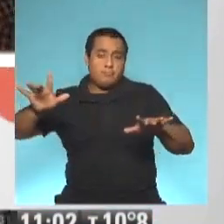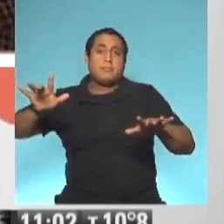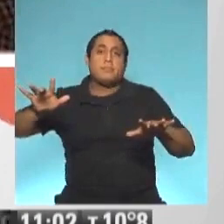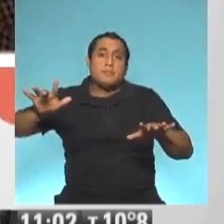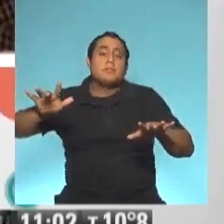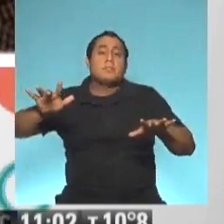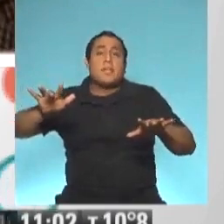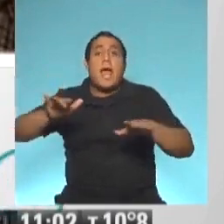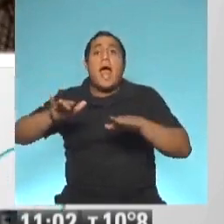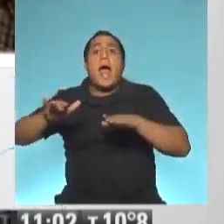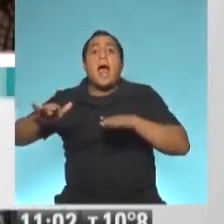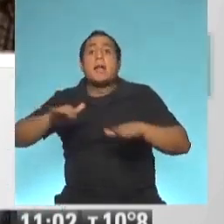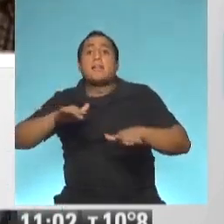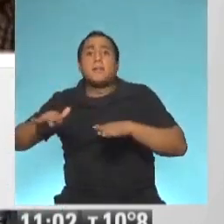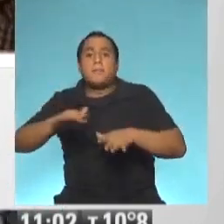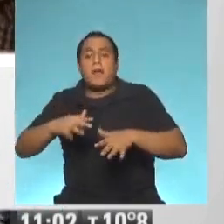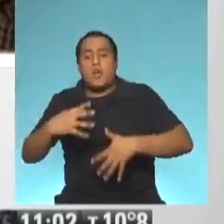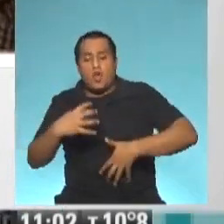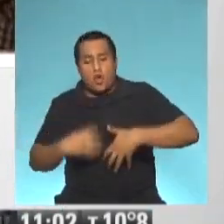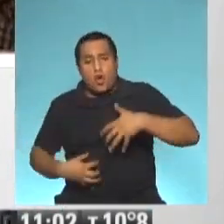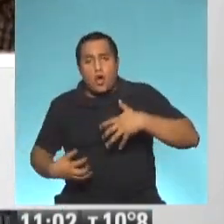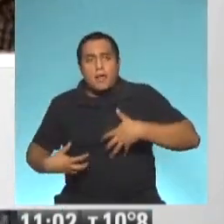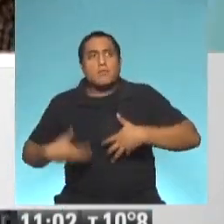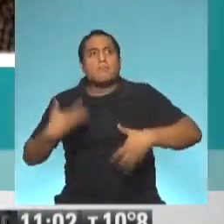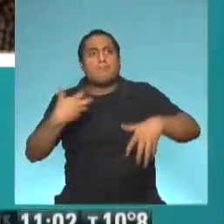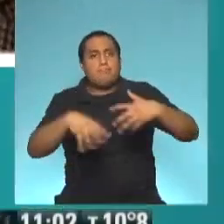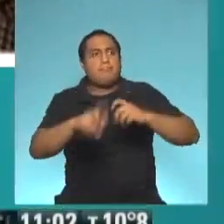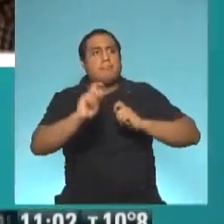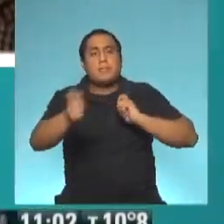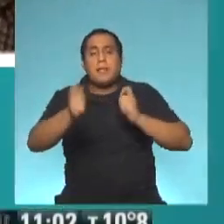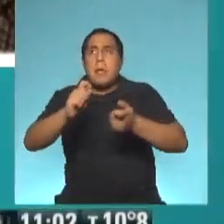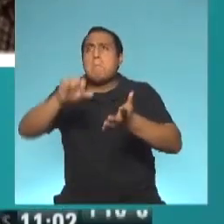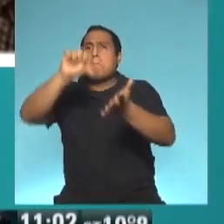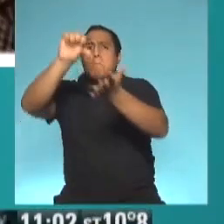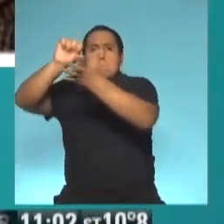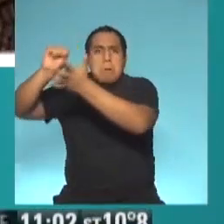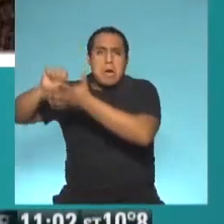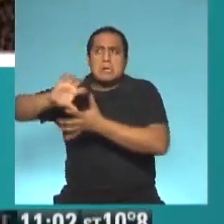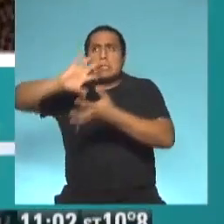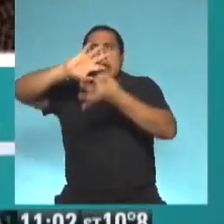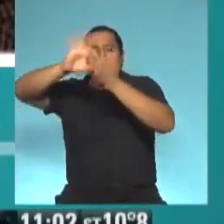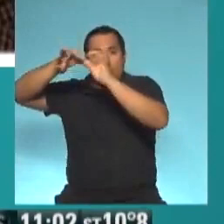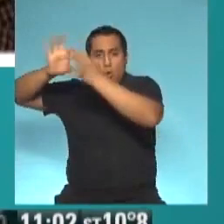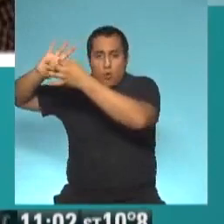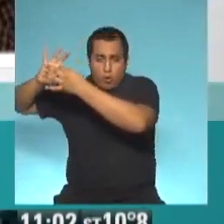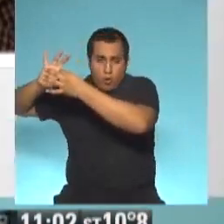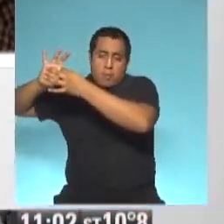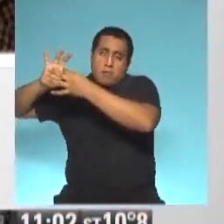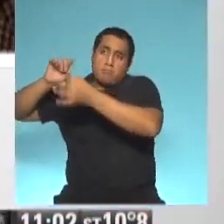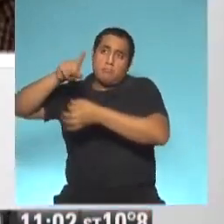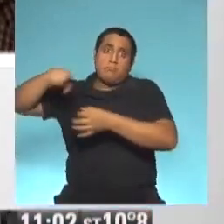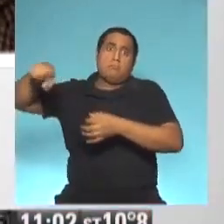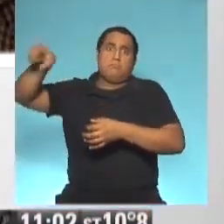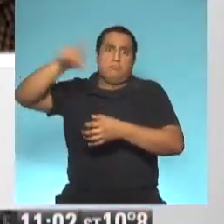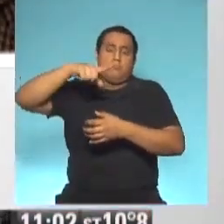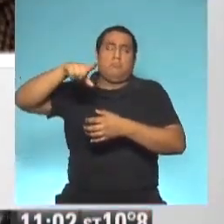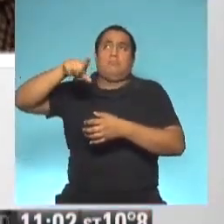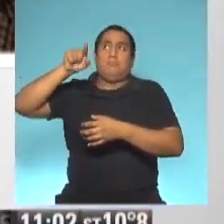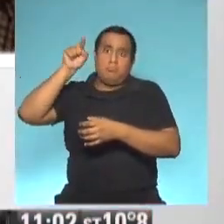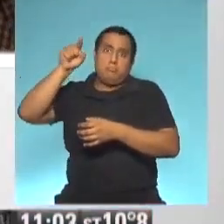la actividad de donación y trasplante en todos los países europeos, en todos los países que nos precedieron, digamos, en la